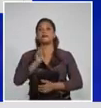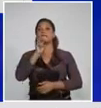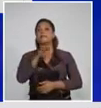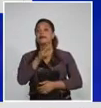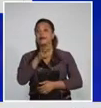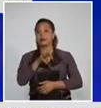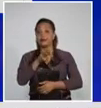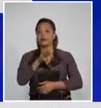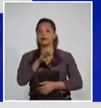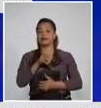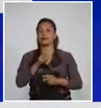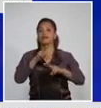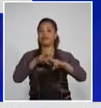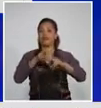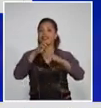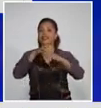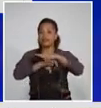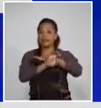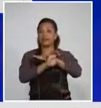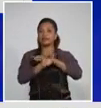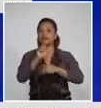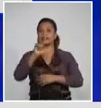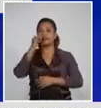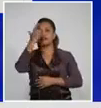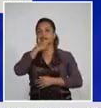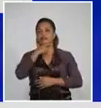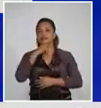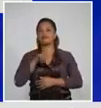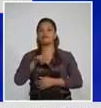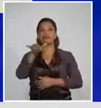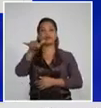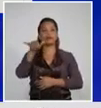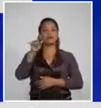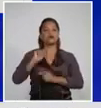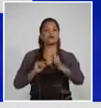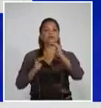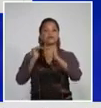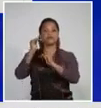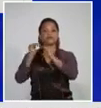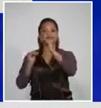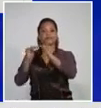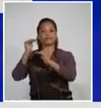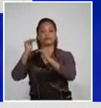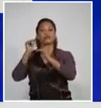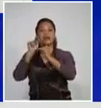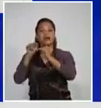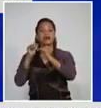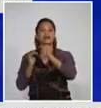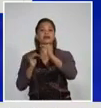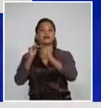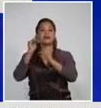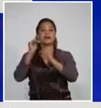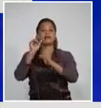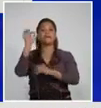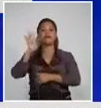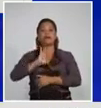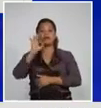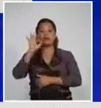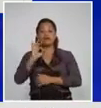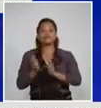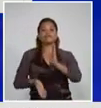Marianao, Habana del Este, La Lisa y Boyero, con las cifras más elevadas, con las tasas más